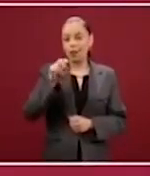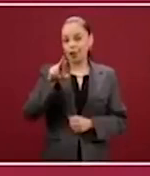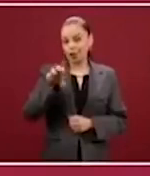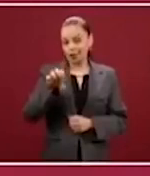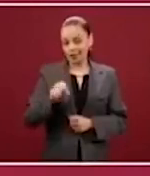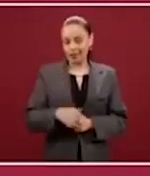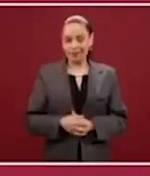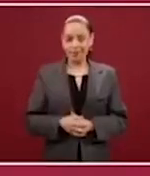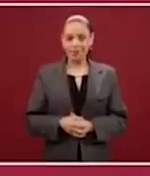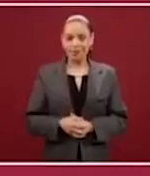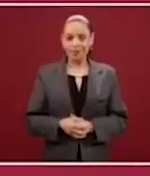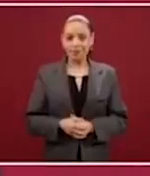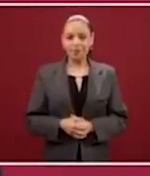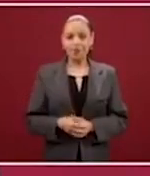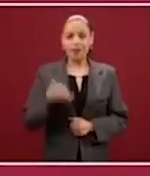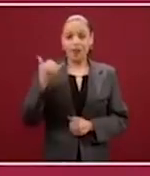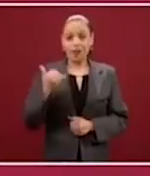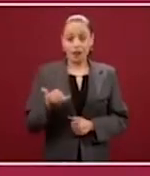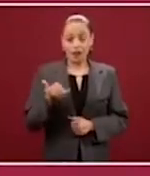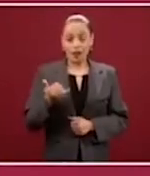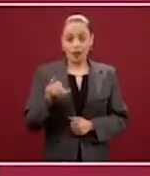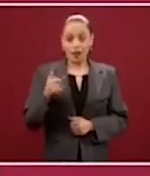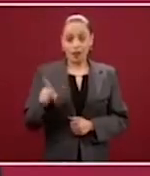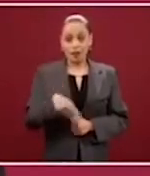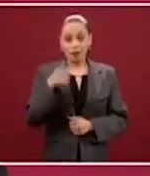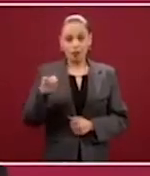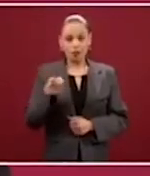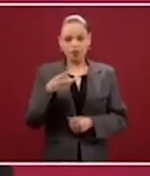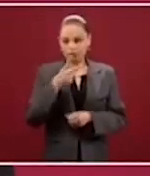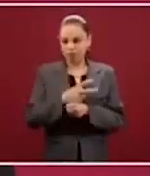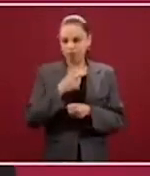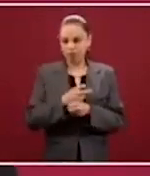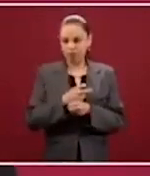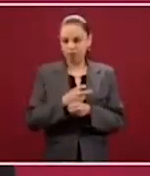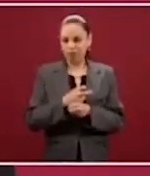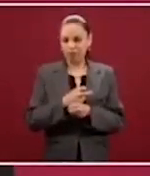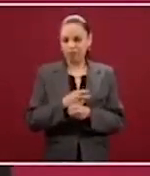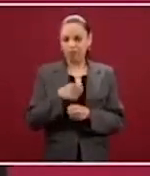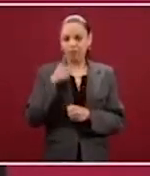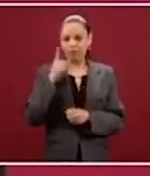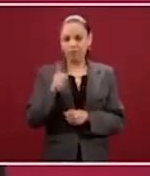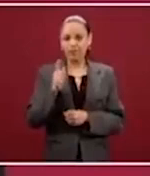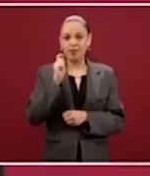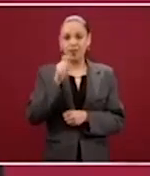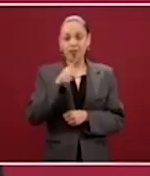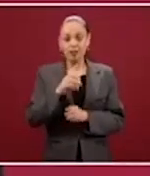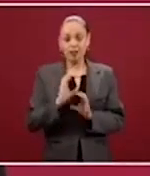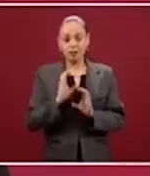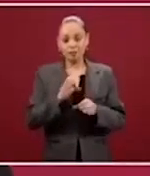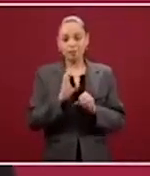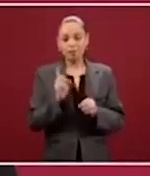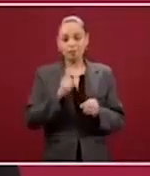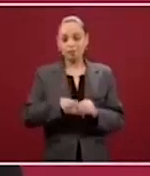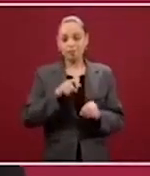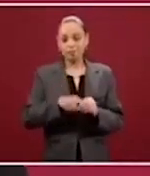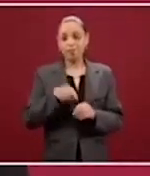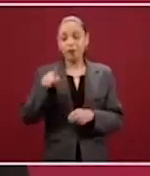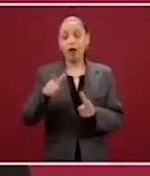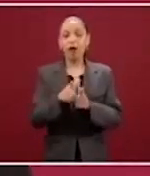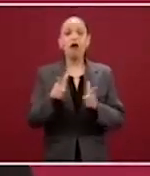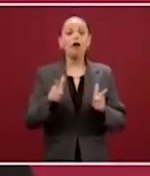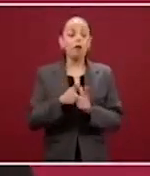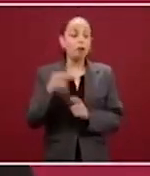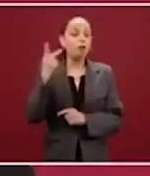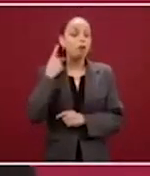el segundo, que fue el que hizo la contratación, era del PAN,